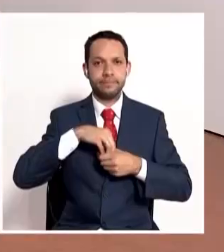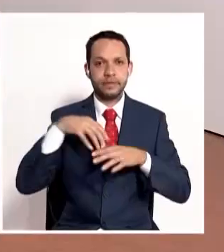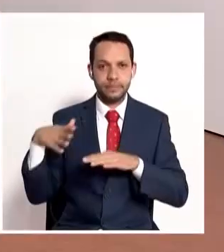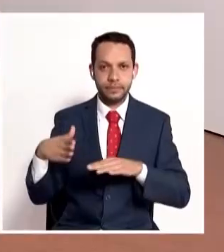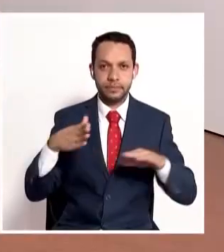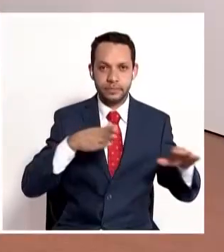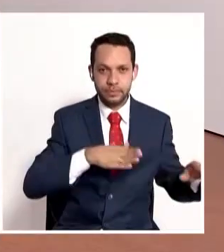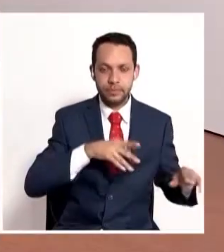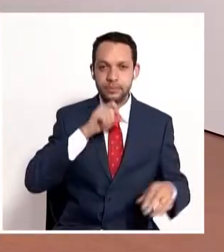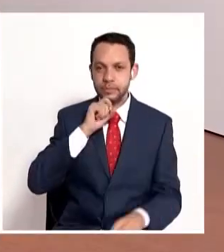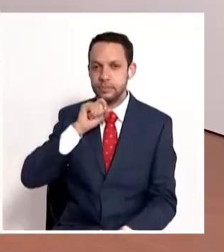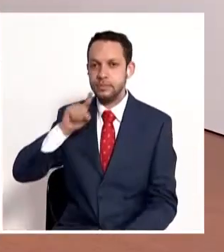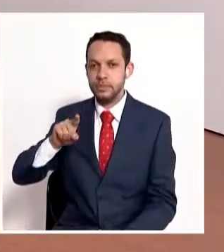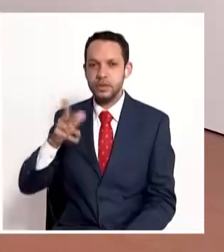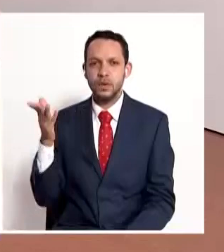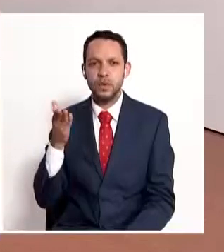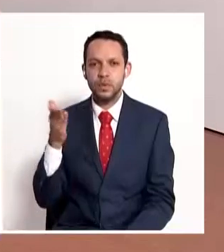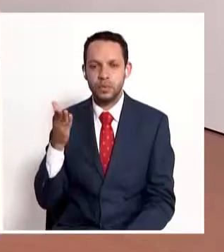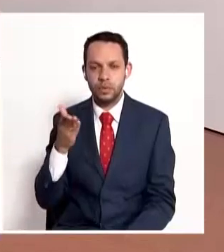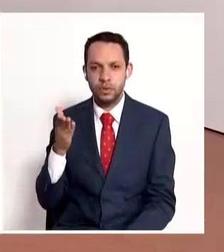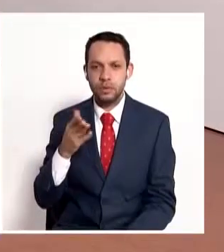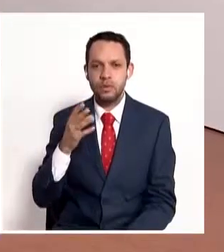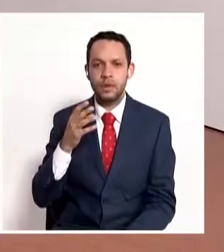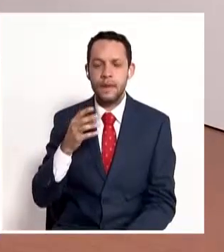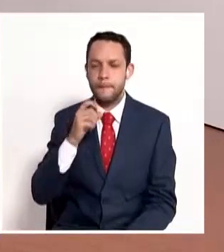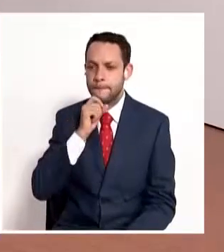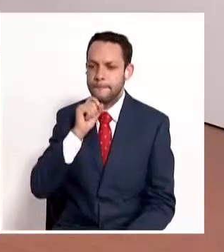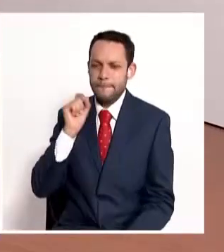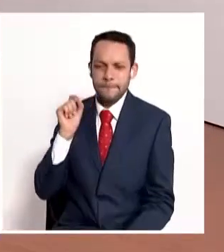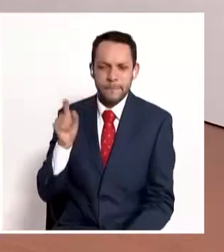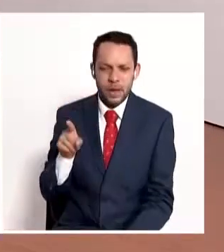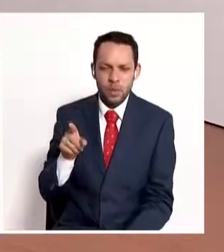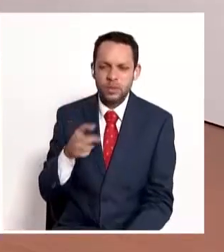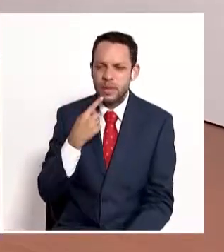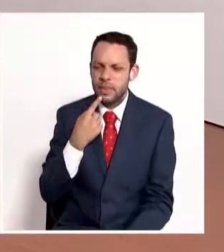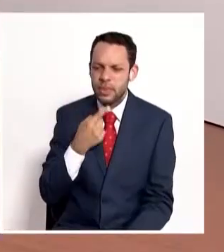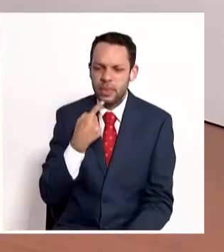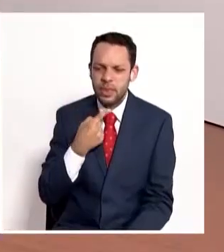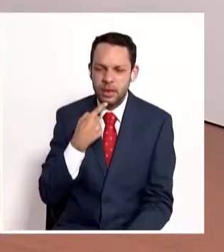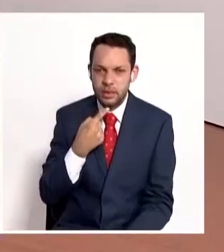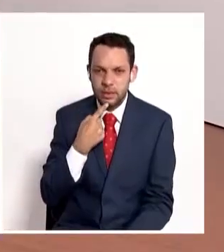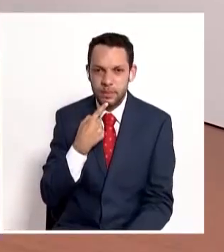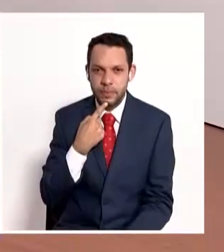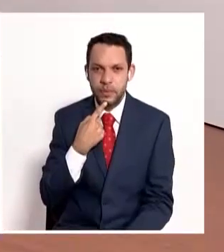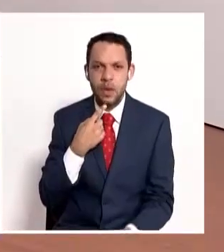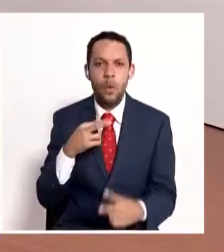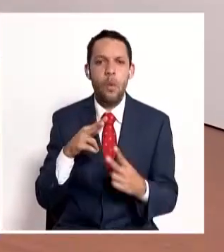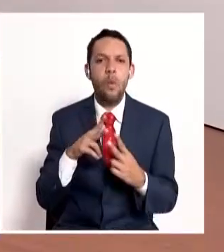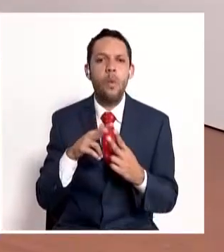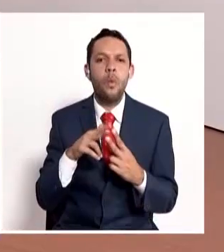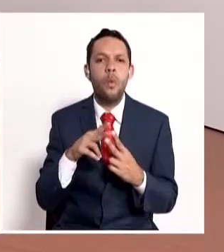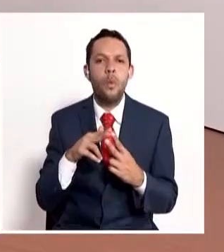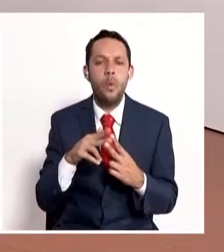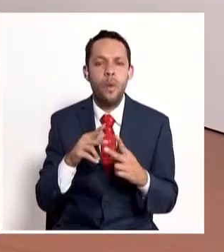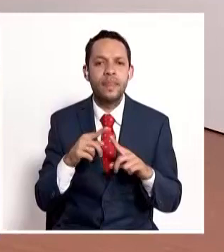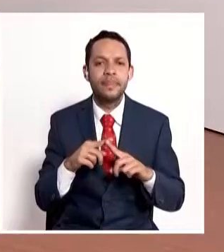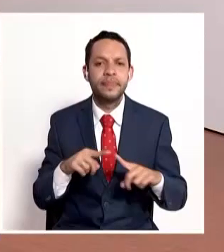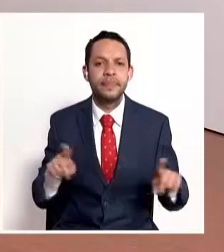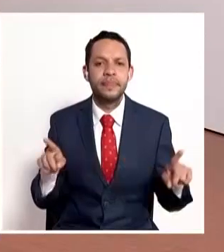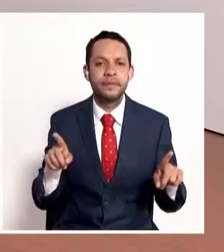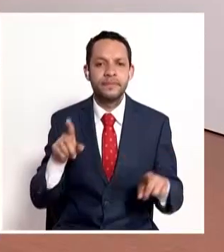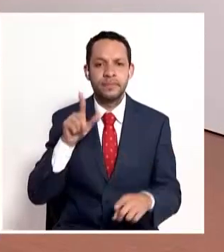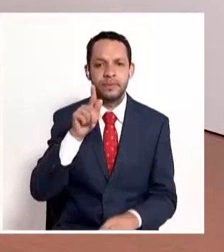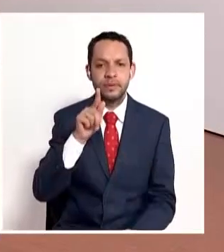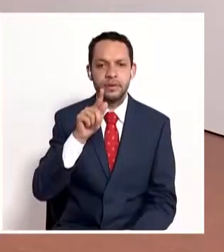tenemos una pregunta de bónner mosquera que nos dice cuál es la diferencia entre fibromialgia y